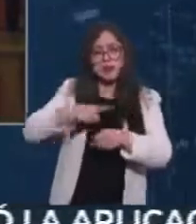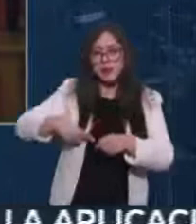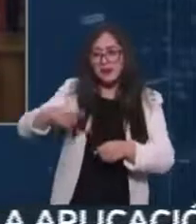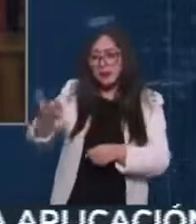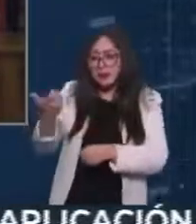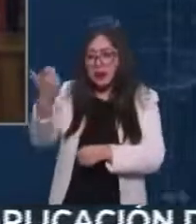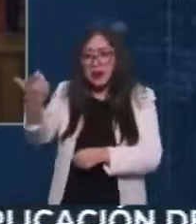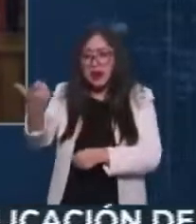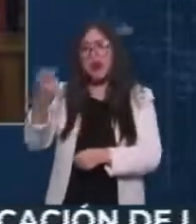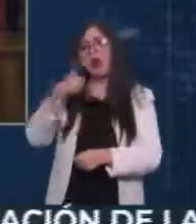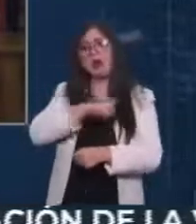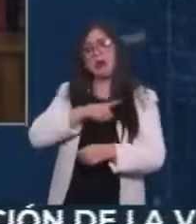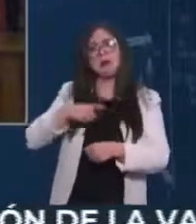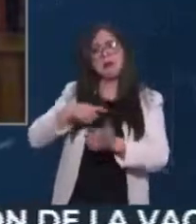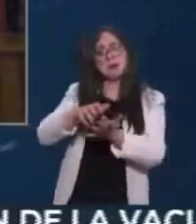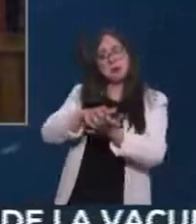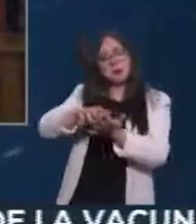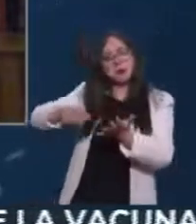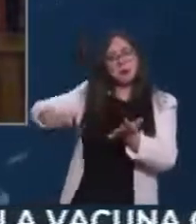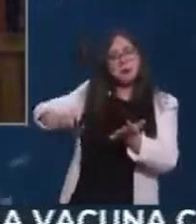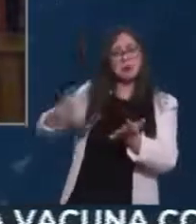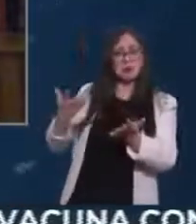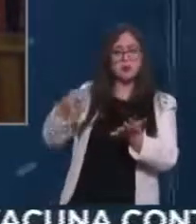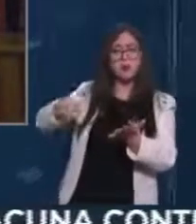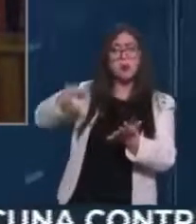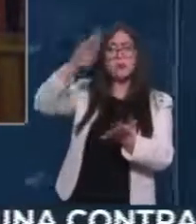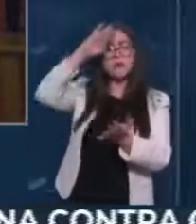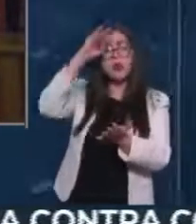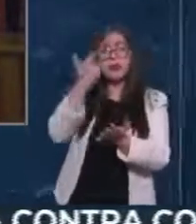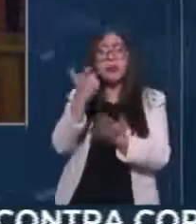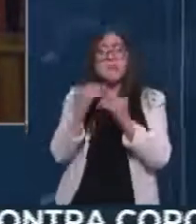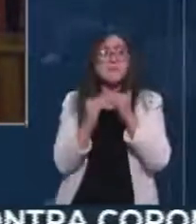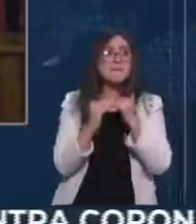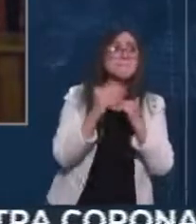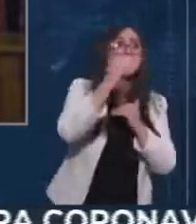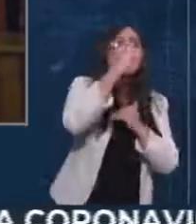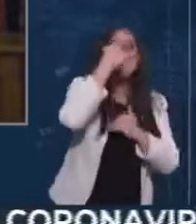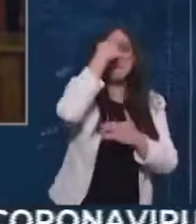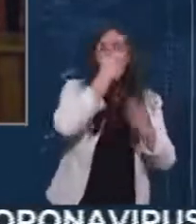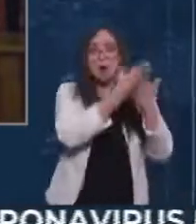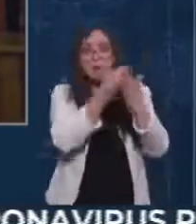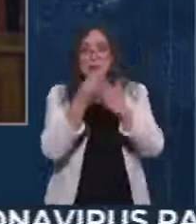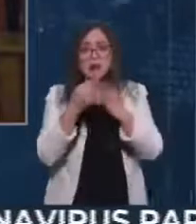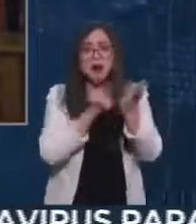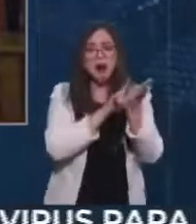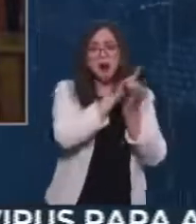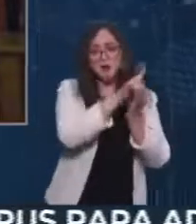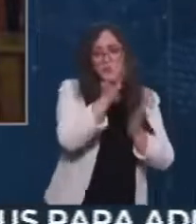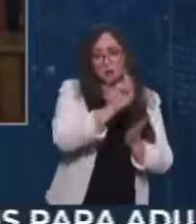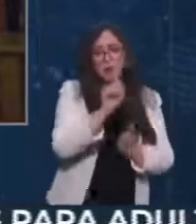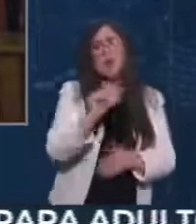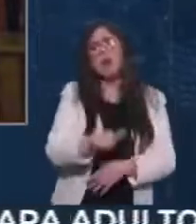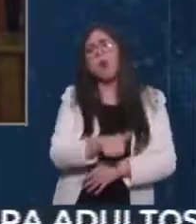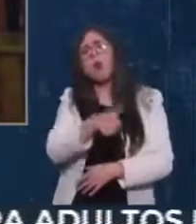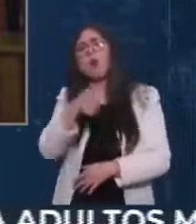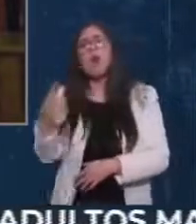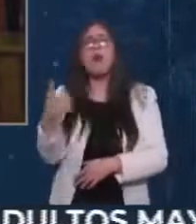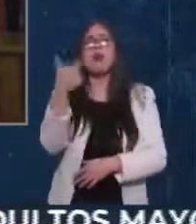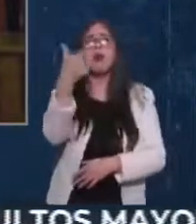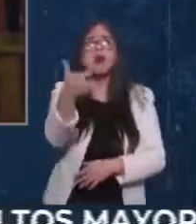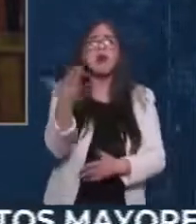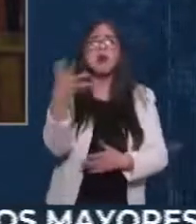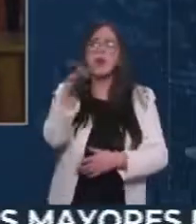podemos decir que sea un gasto, digamos, adicional del aeropuerto. Habrá otros que tengan que ver con urbanización de los